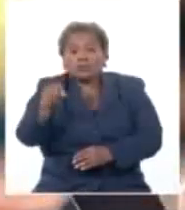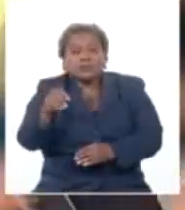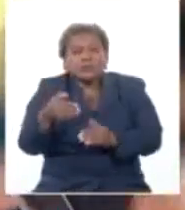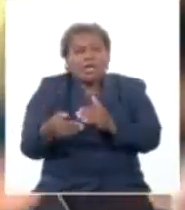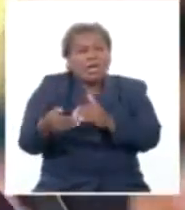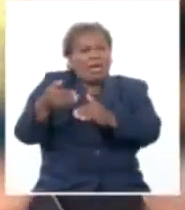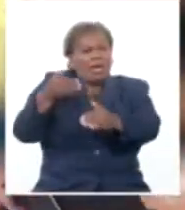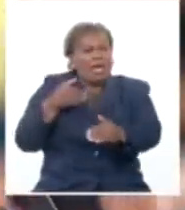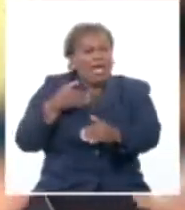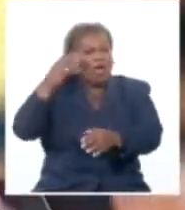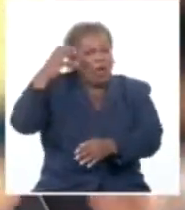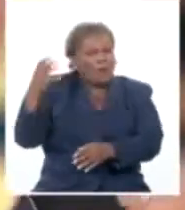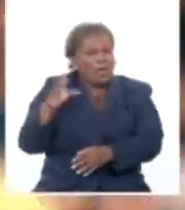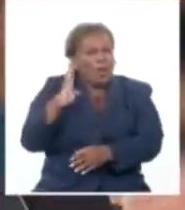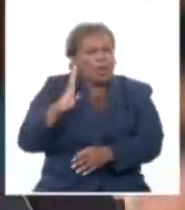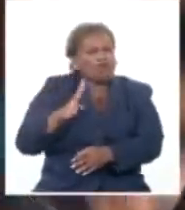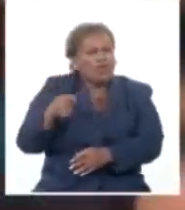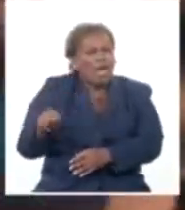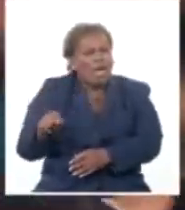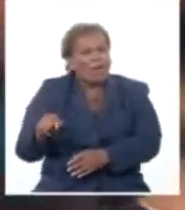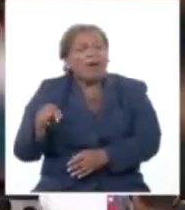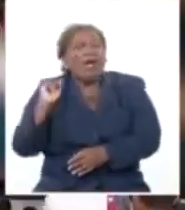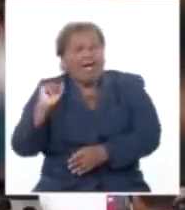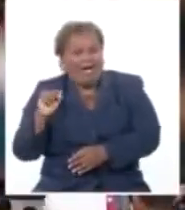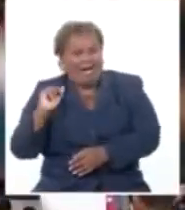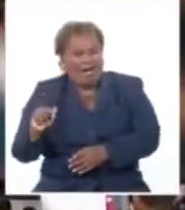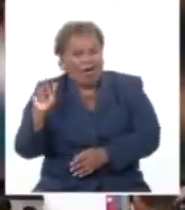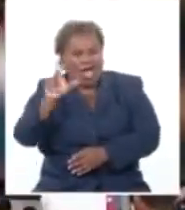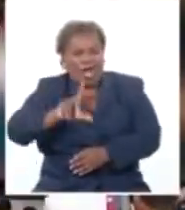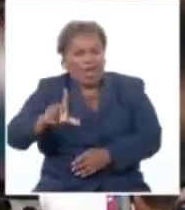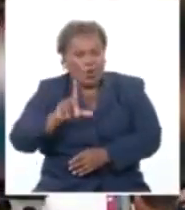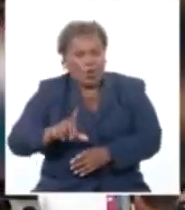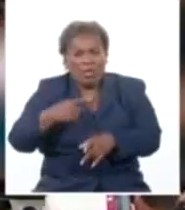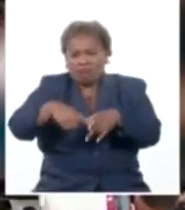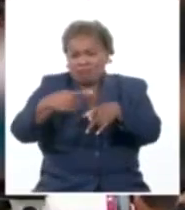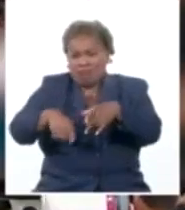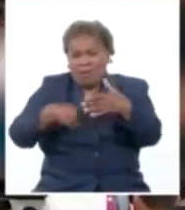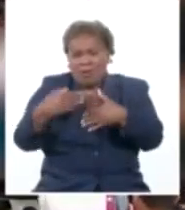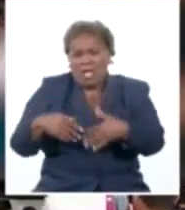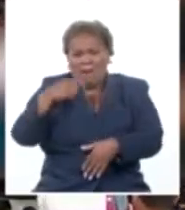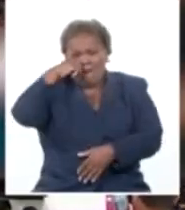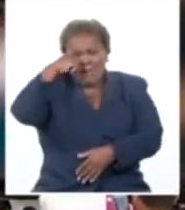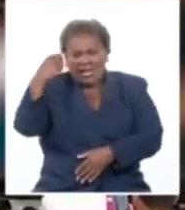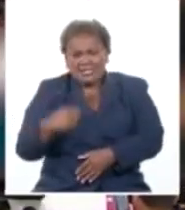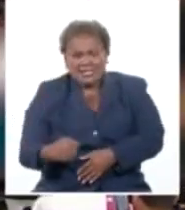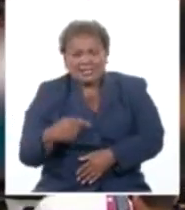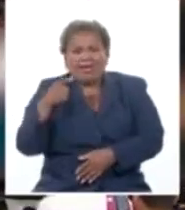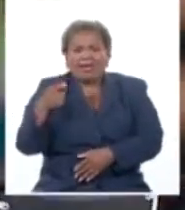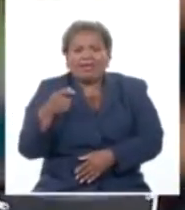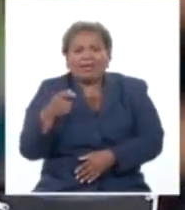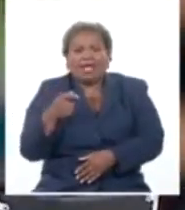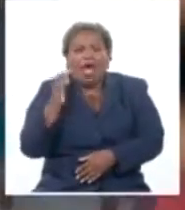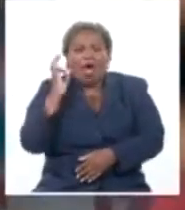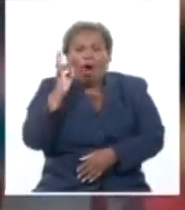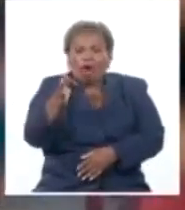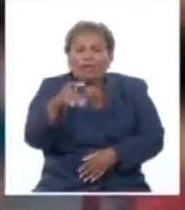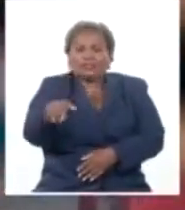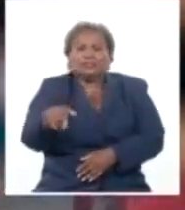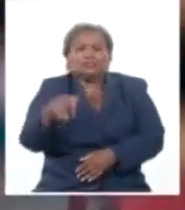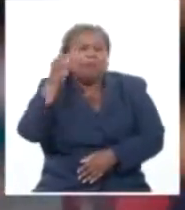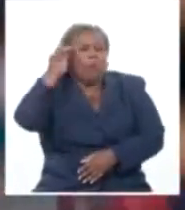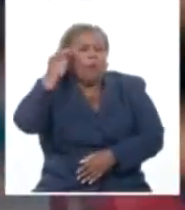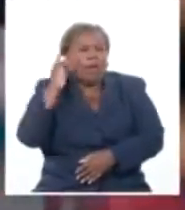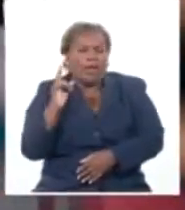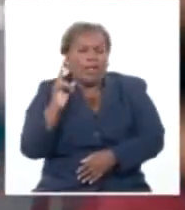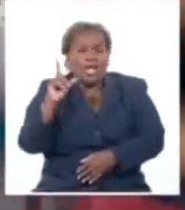políticas públicas para este sector, además de ser tachado de misógino por sus posturas machistas y ofensivas al referirse a las mujeres.